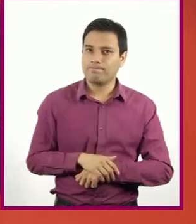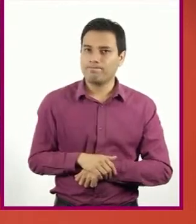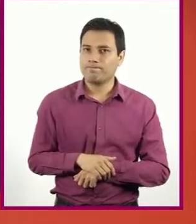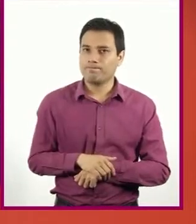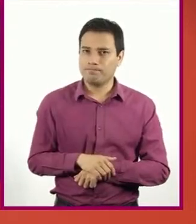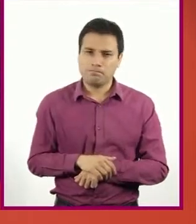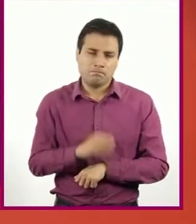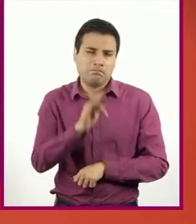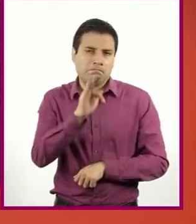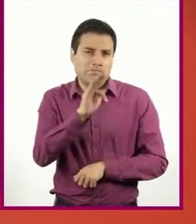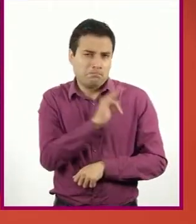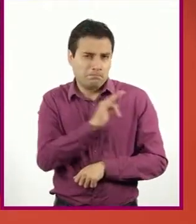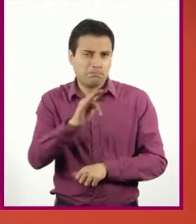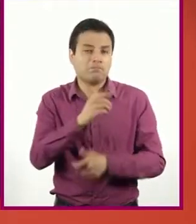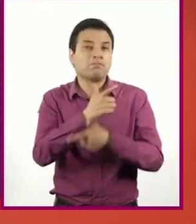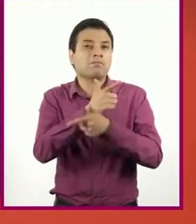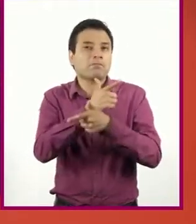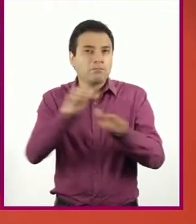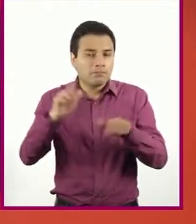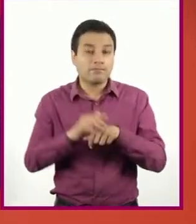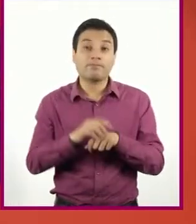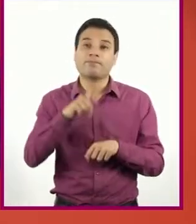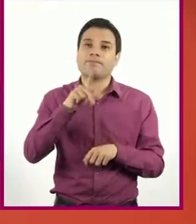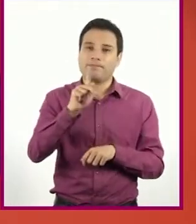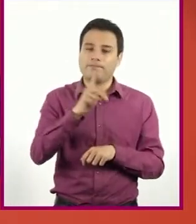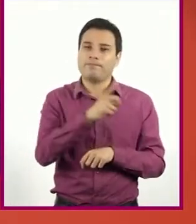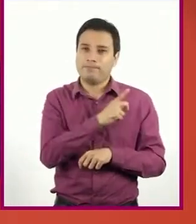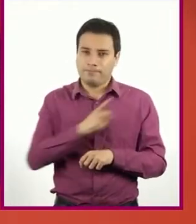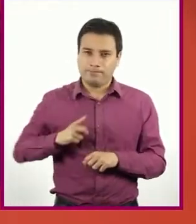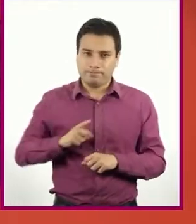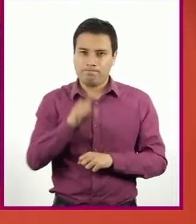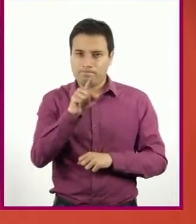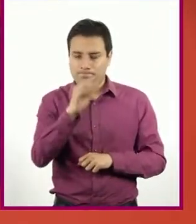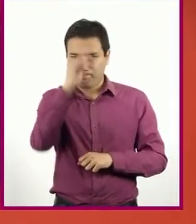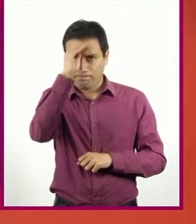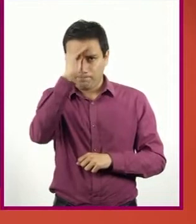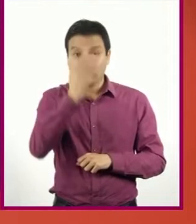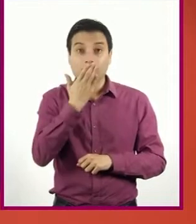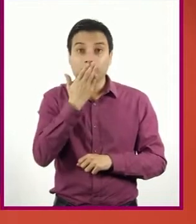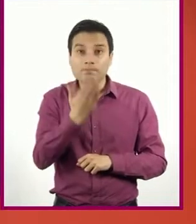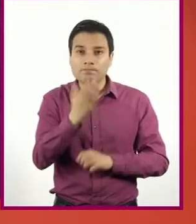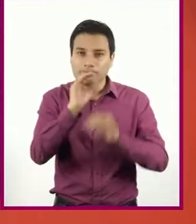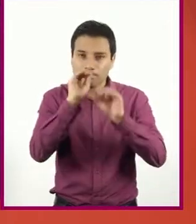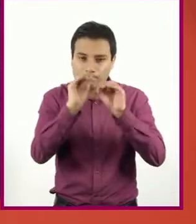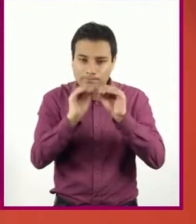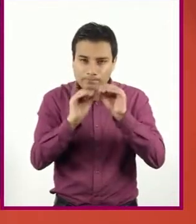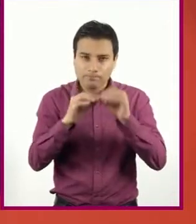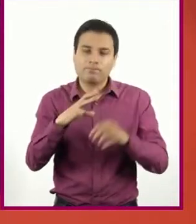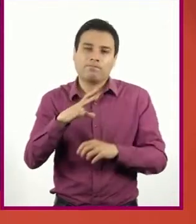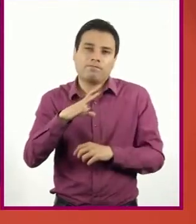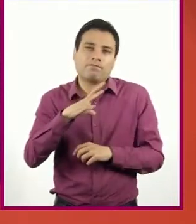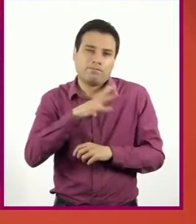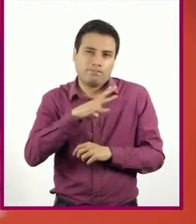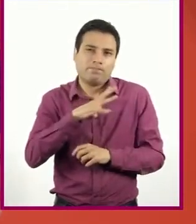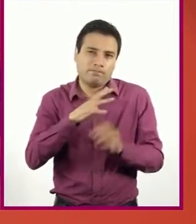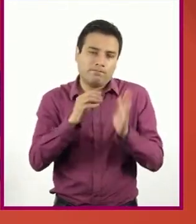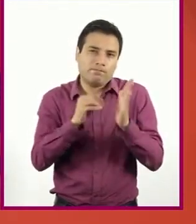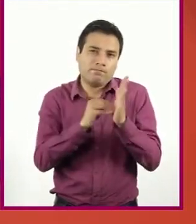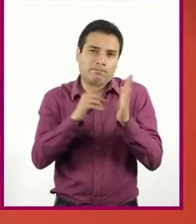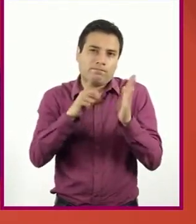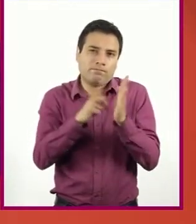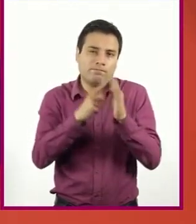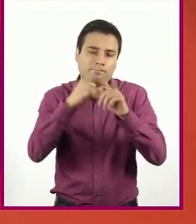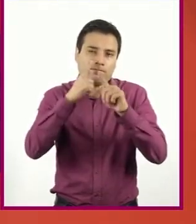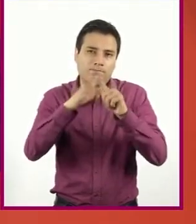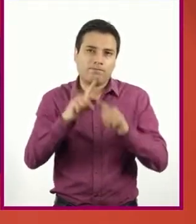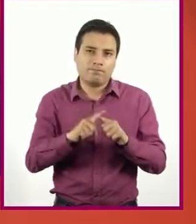historia, sí nos hacen tener una percepción distinta del contenido que se expone. Existen diversas maneras de poder utilizar nuestra